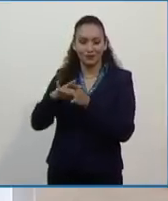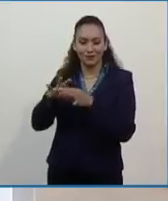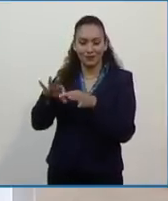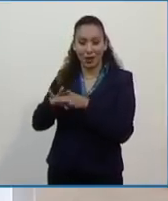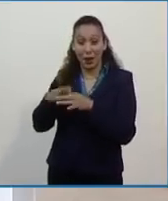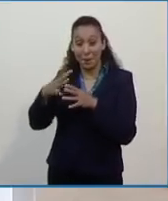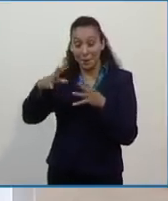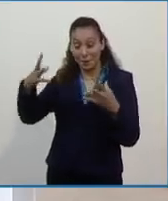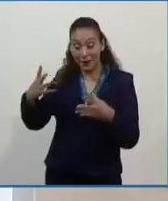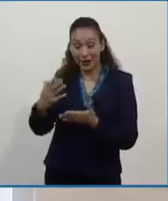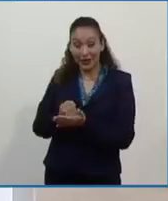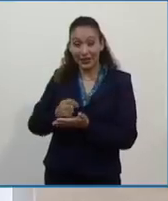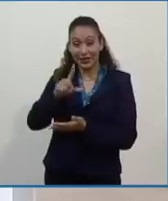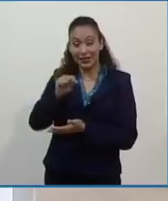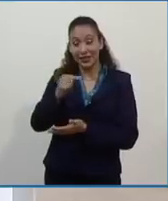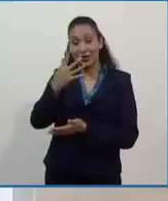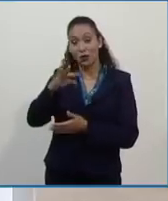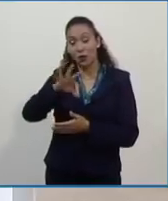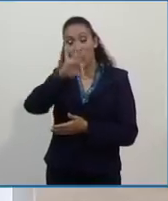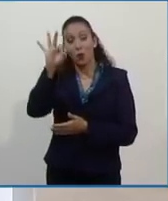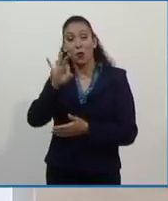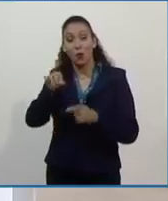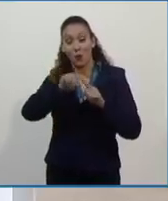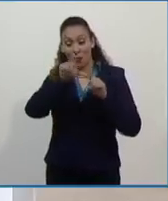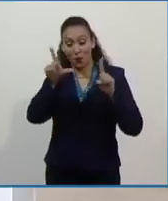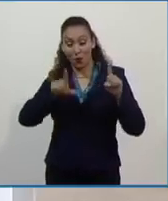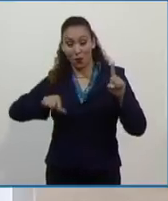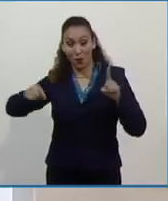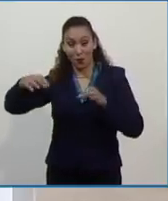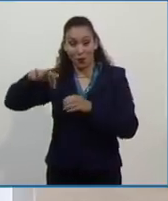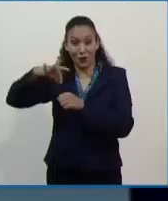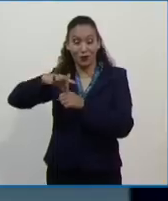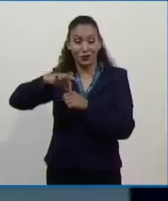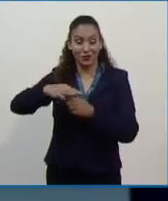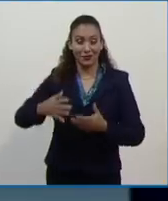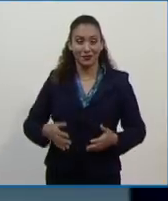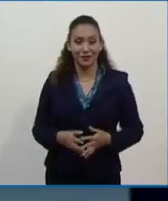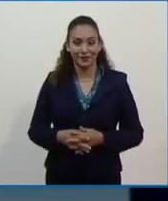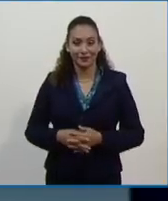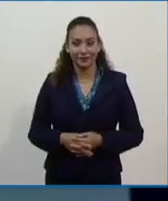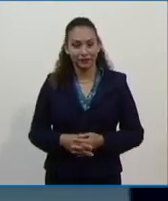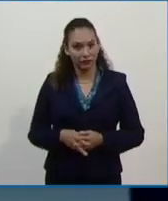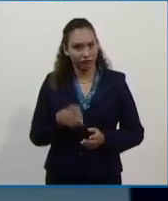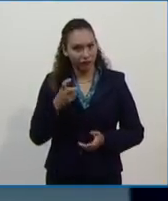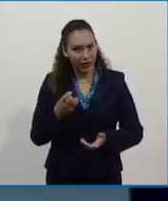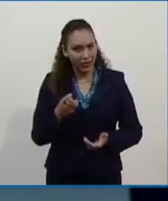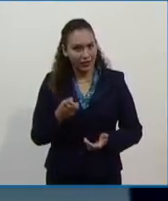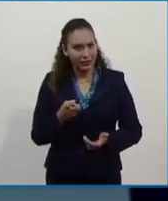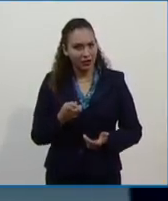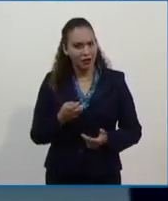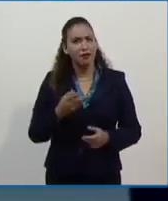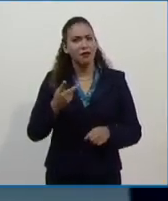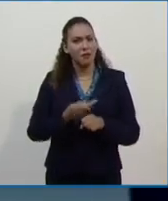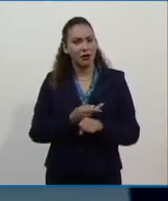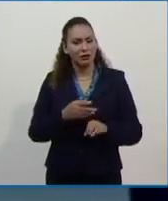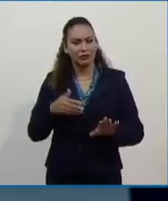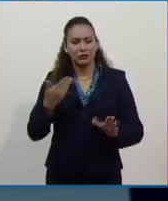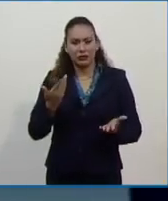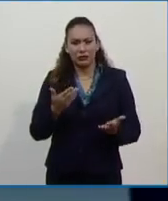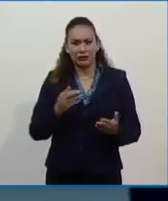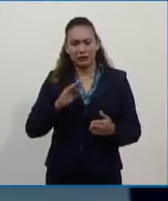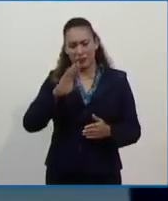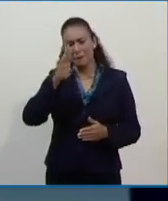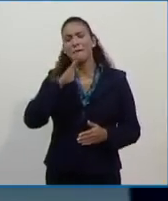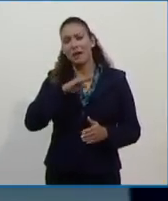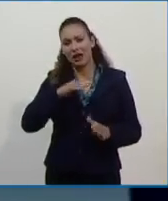el 74% de los escaños y curules en el Congreso. Eso es un verdadero fraude a la Constitución. ¿Por qué?